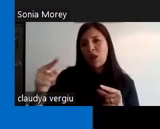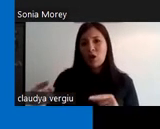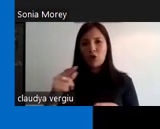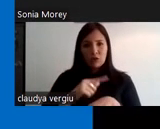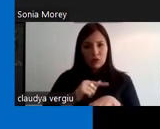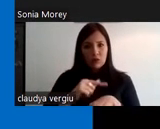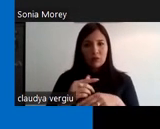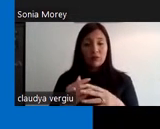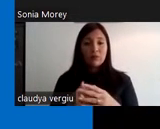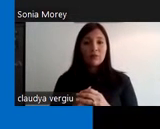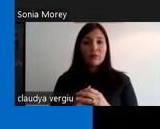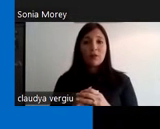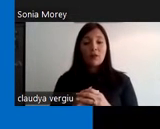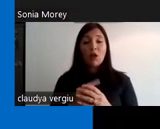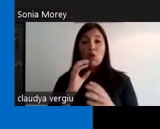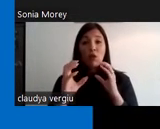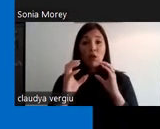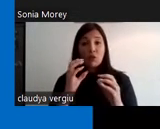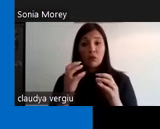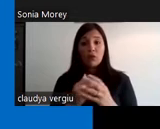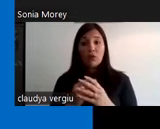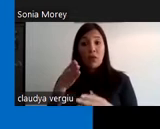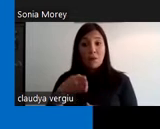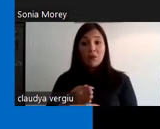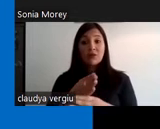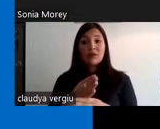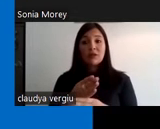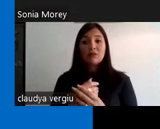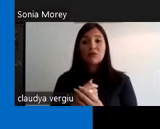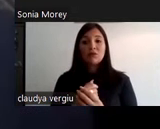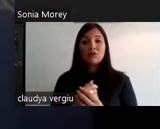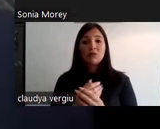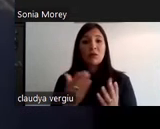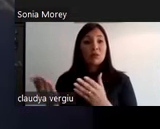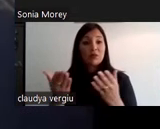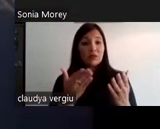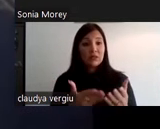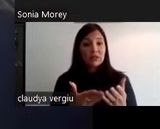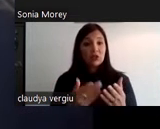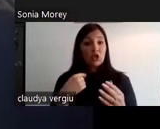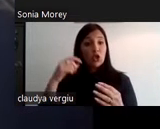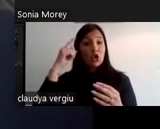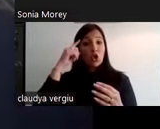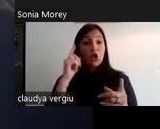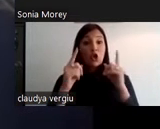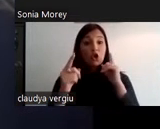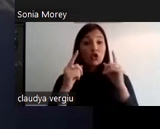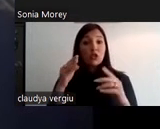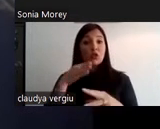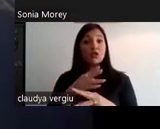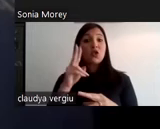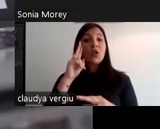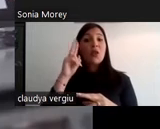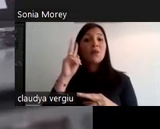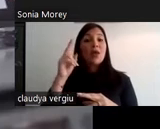Entonces como les mencioné Luis Alberto vamos a empezar con esta presentación que es conociendo la intención de viaje del vacacionista